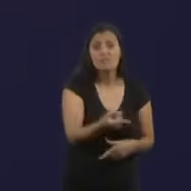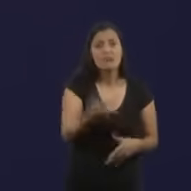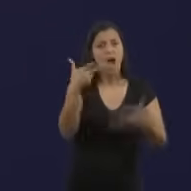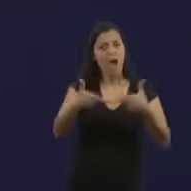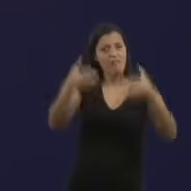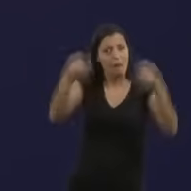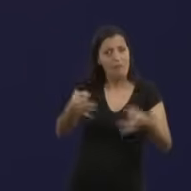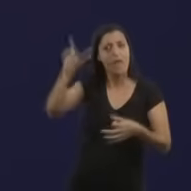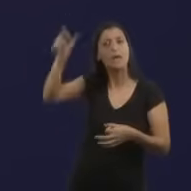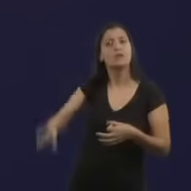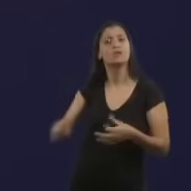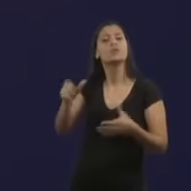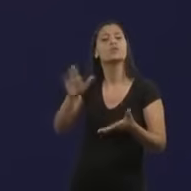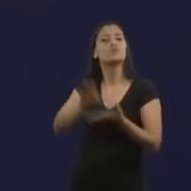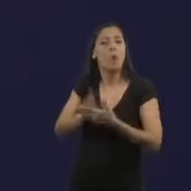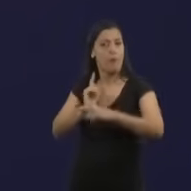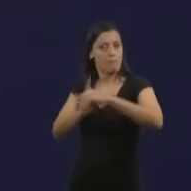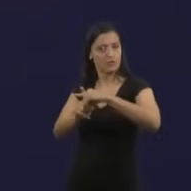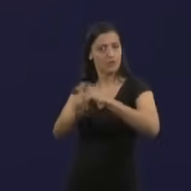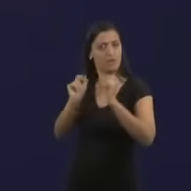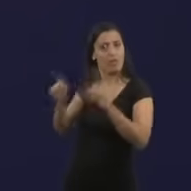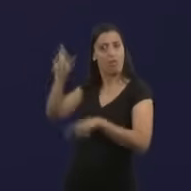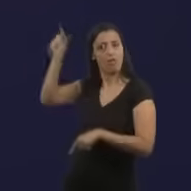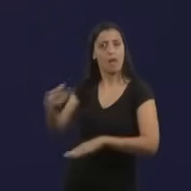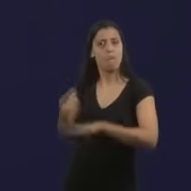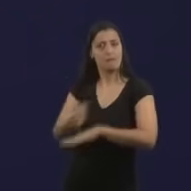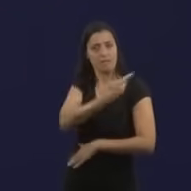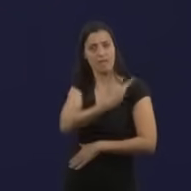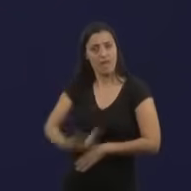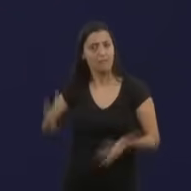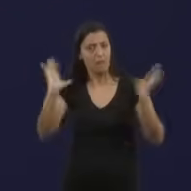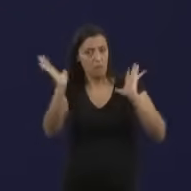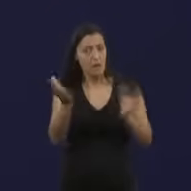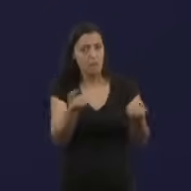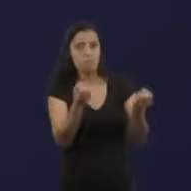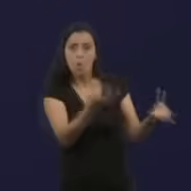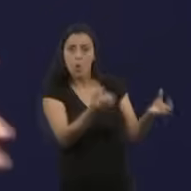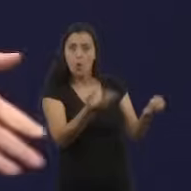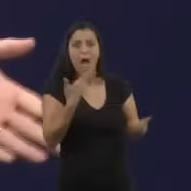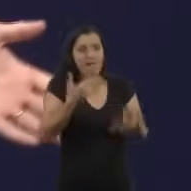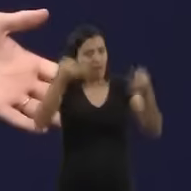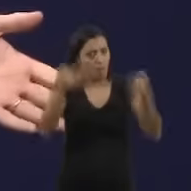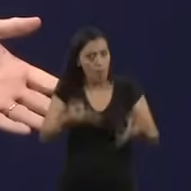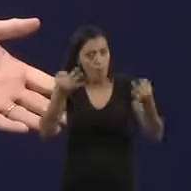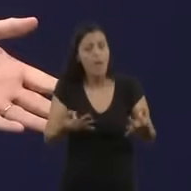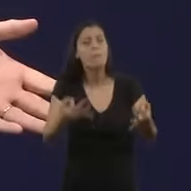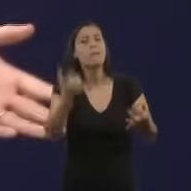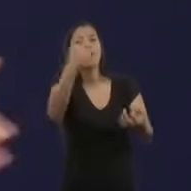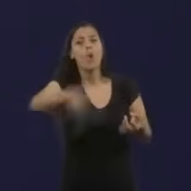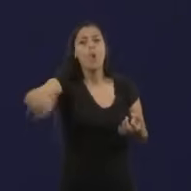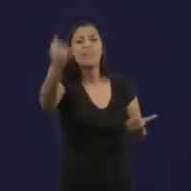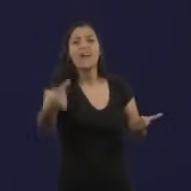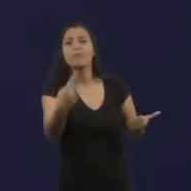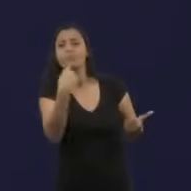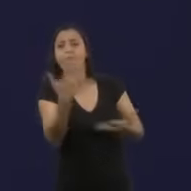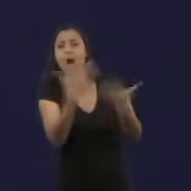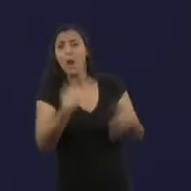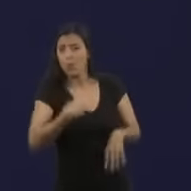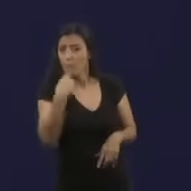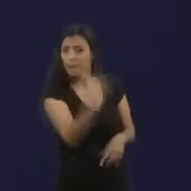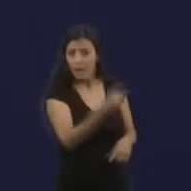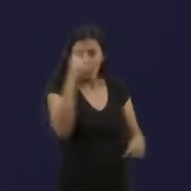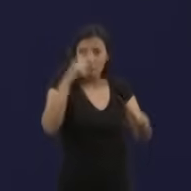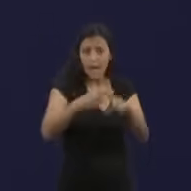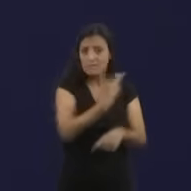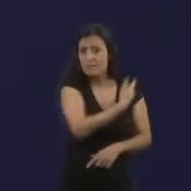mucho mucho placer y mucho mucho gusto pero pero el resto se lo tienen que preguntar al expresidente macri yo no tengo